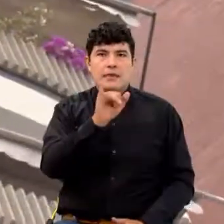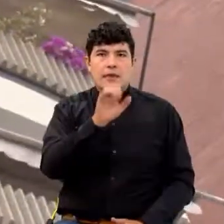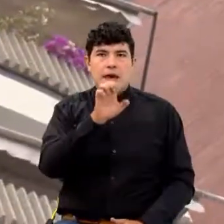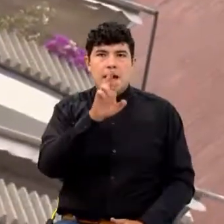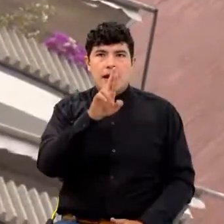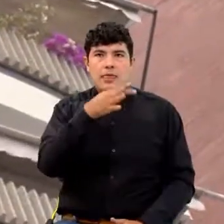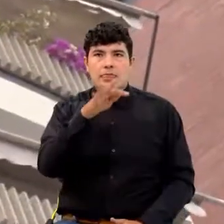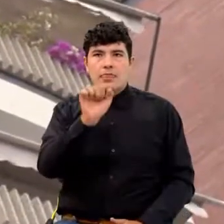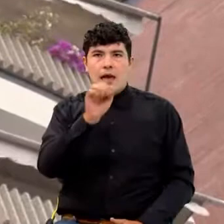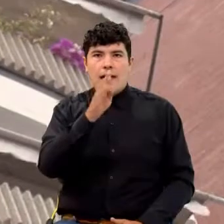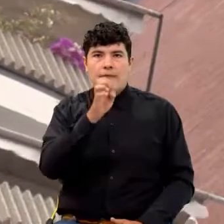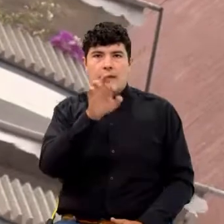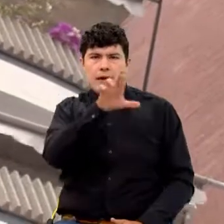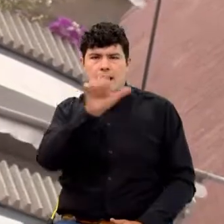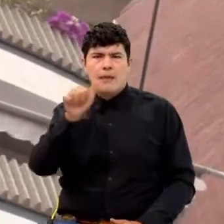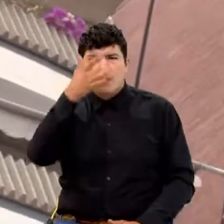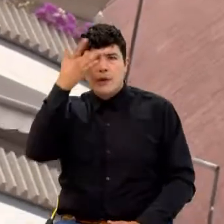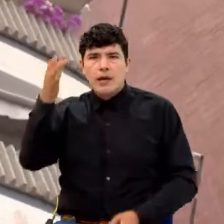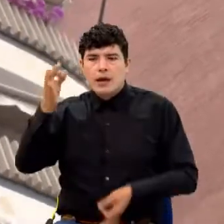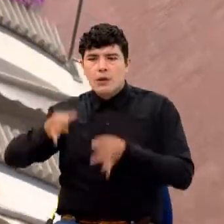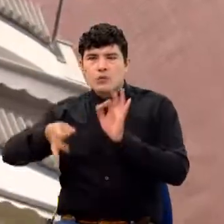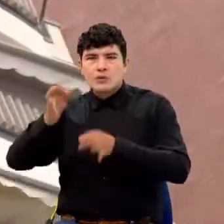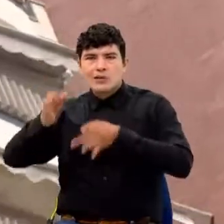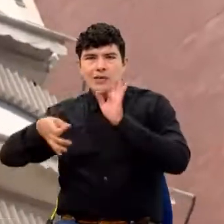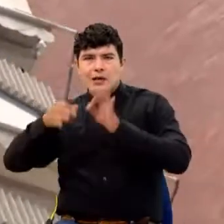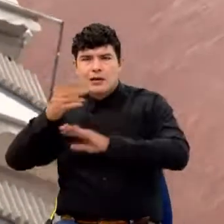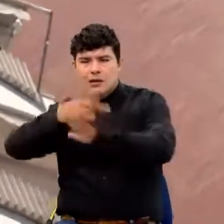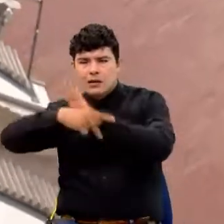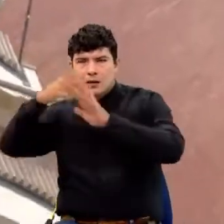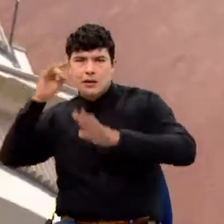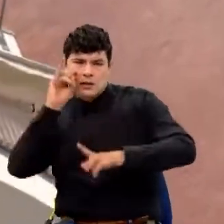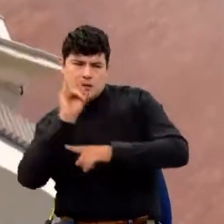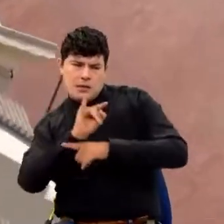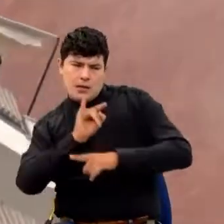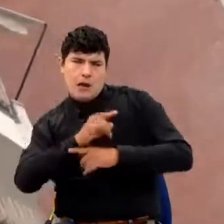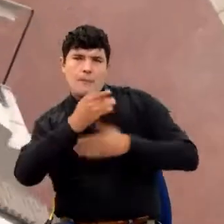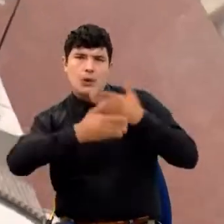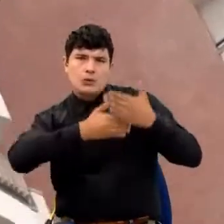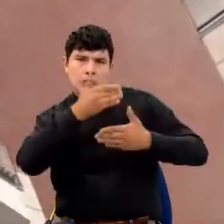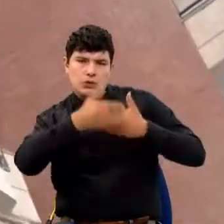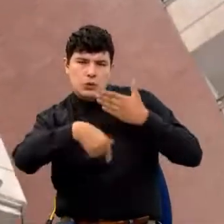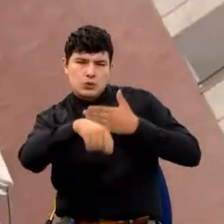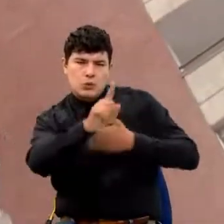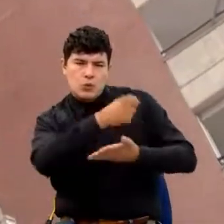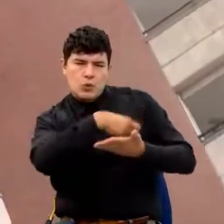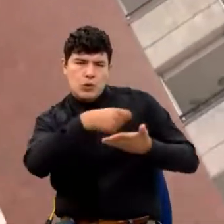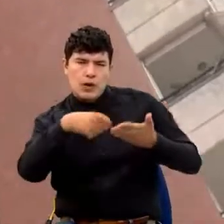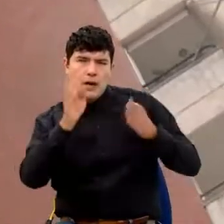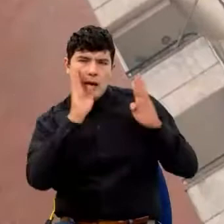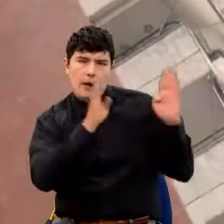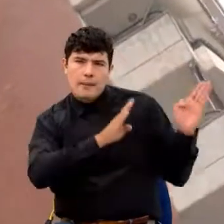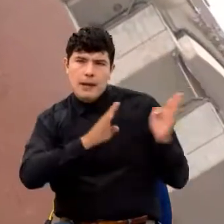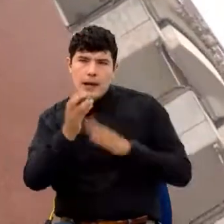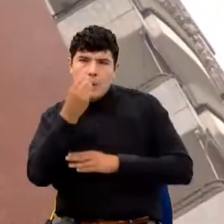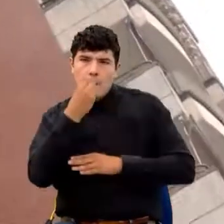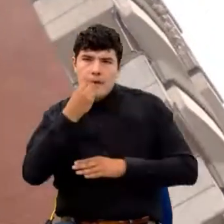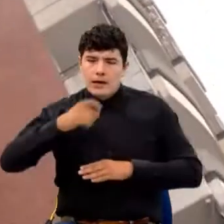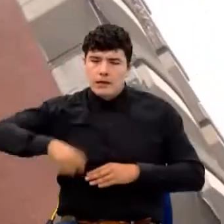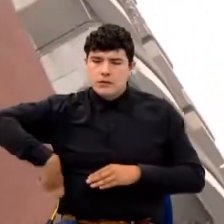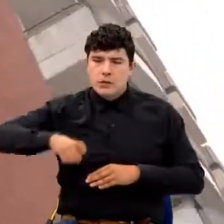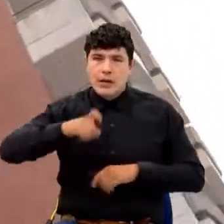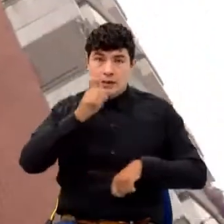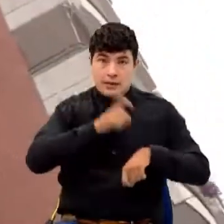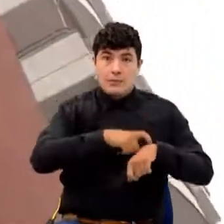investigación que realiza la Corte Suprema de Justicia sobre las irregularidades en los contratos del Plan de Alimentación Escolar PAE durante el